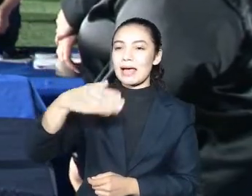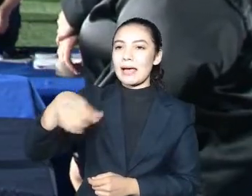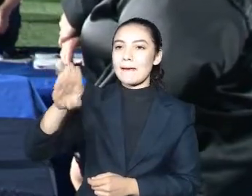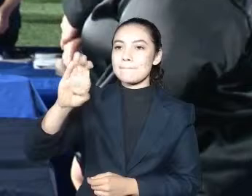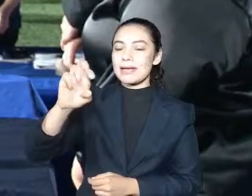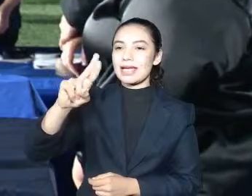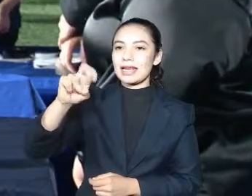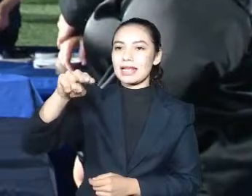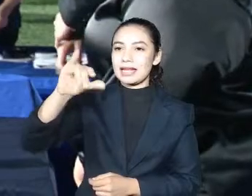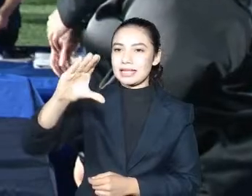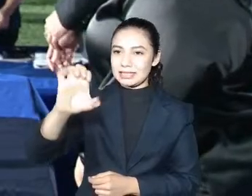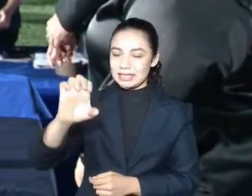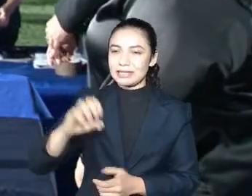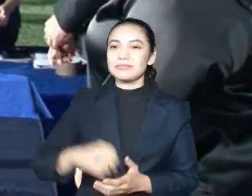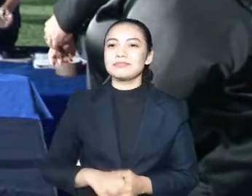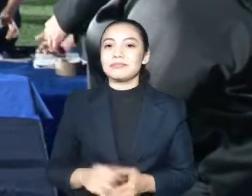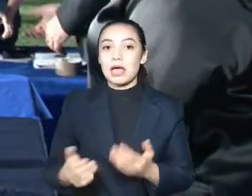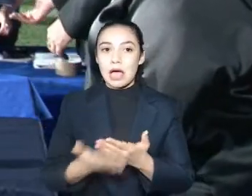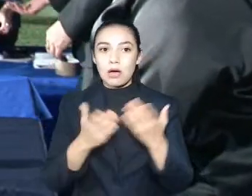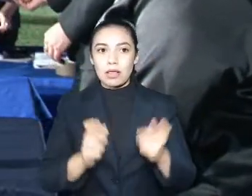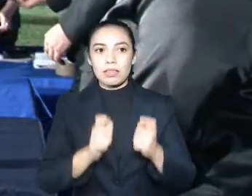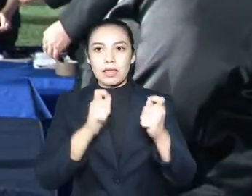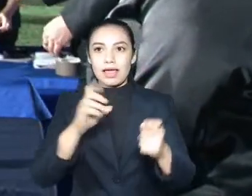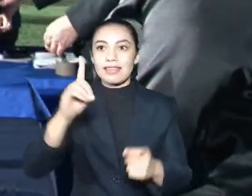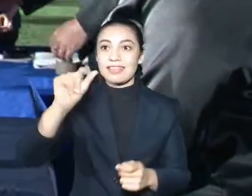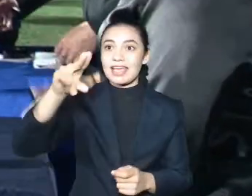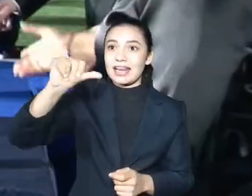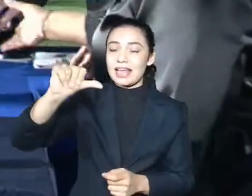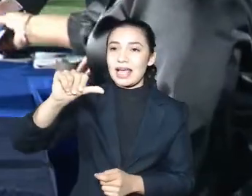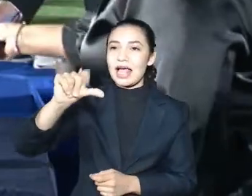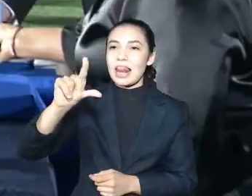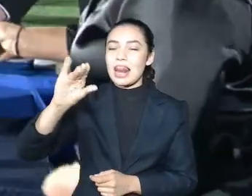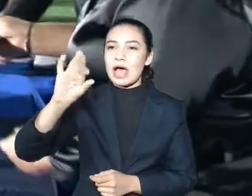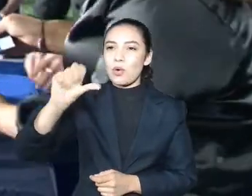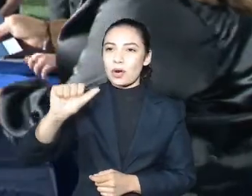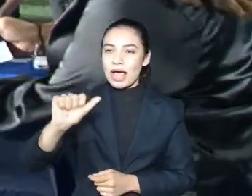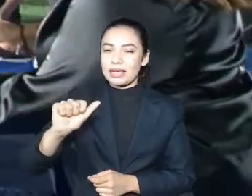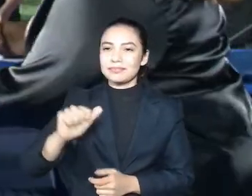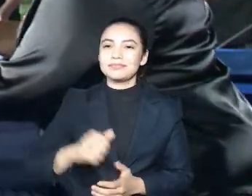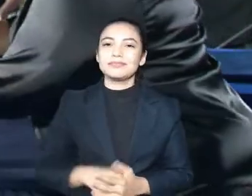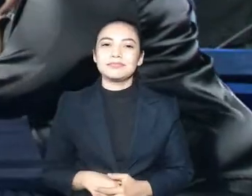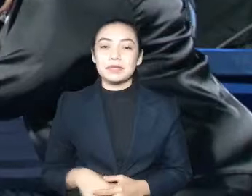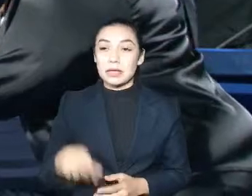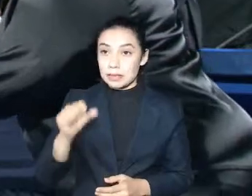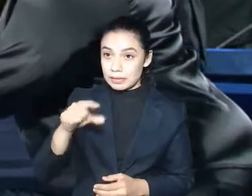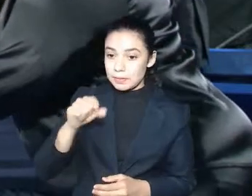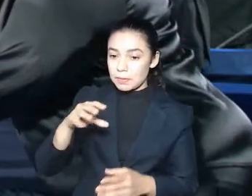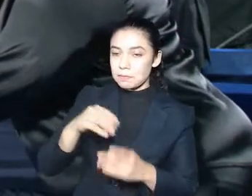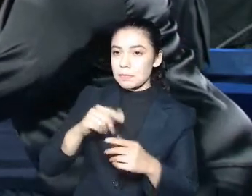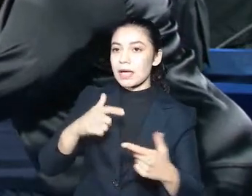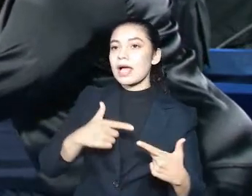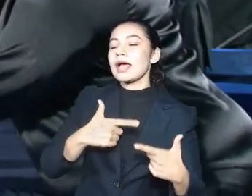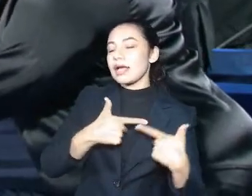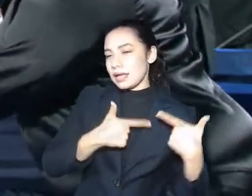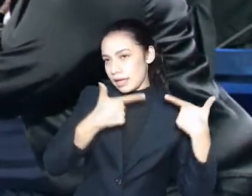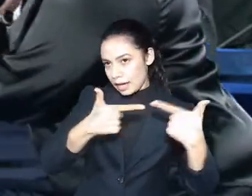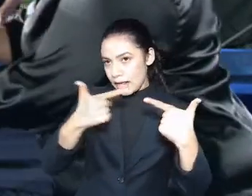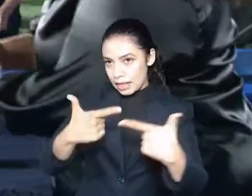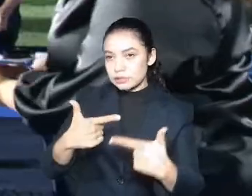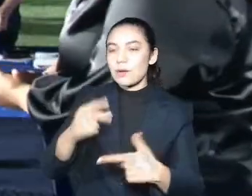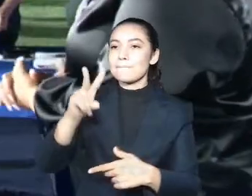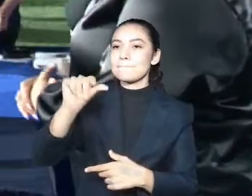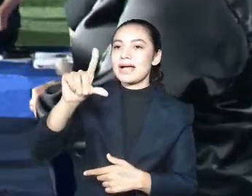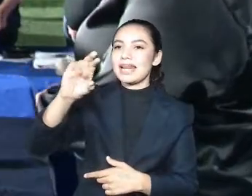turno de recibir su reconocimiento a Diana Laura Loya Jaques. También integrante de esta generación es Valeria René